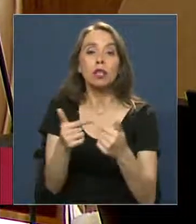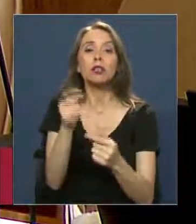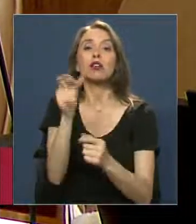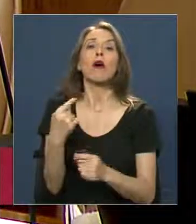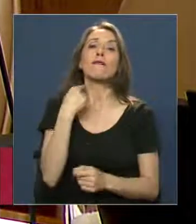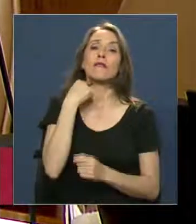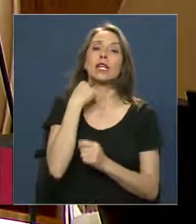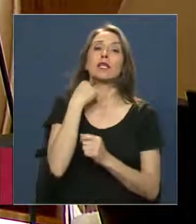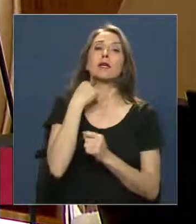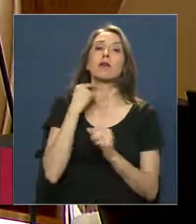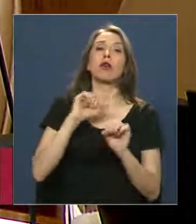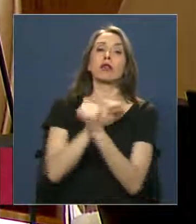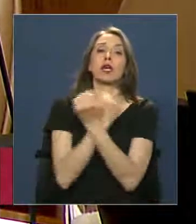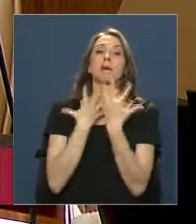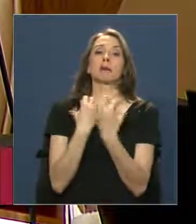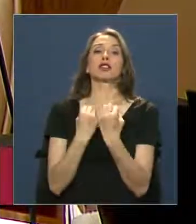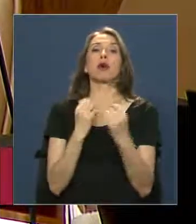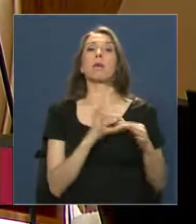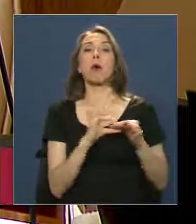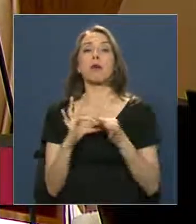Prisión Política y Tortura.